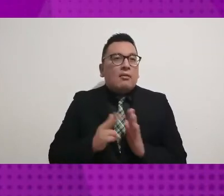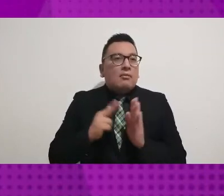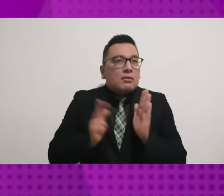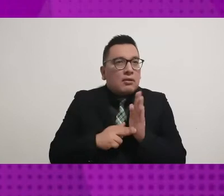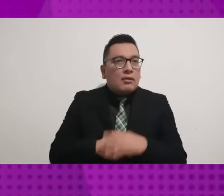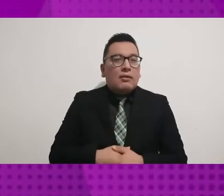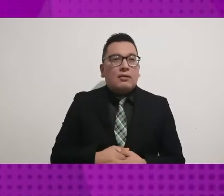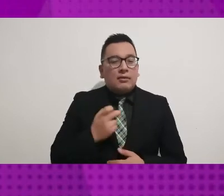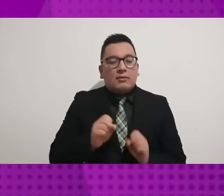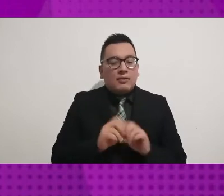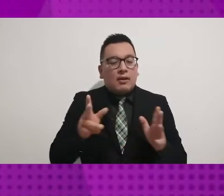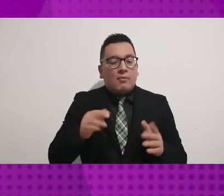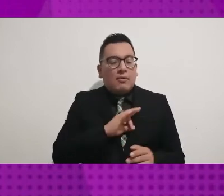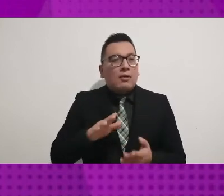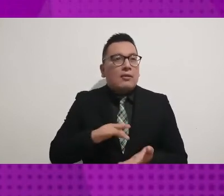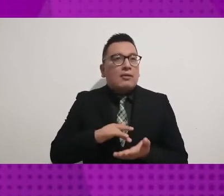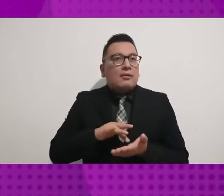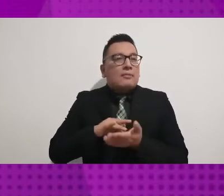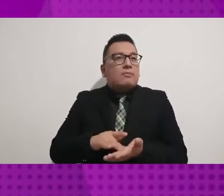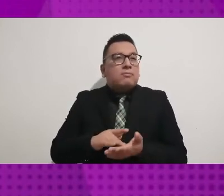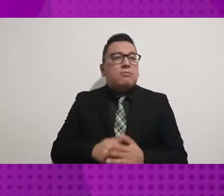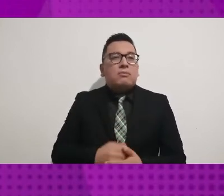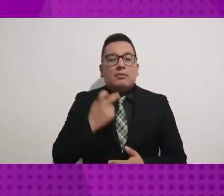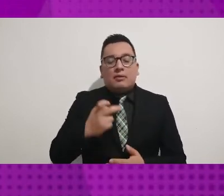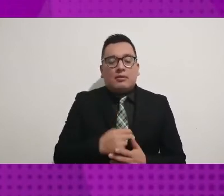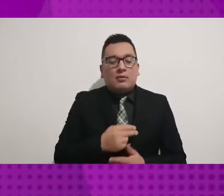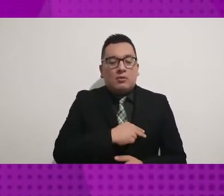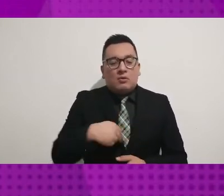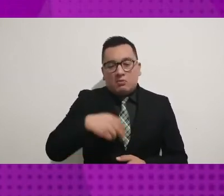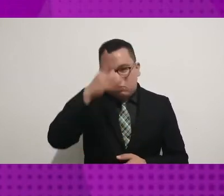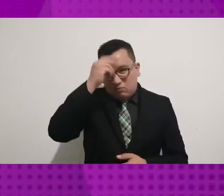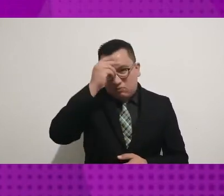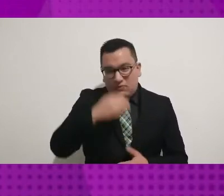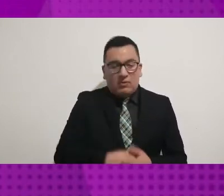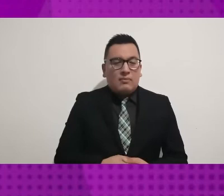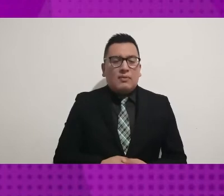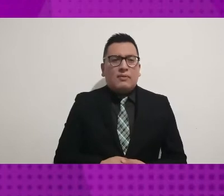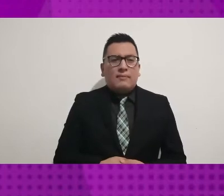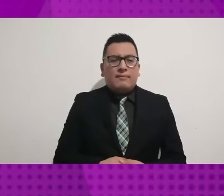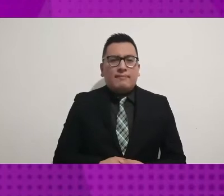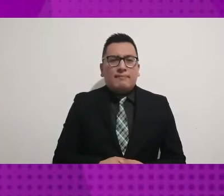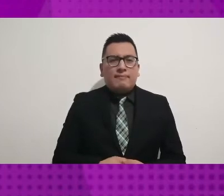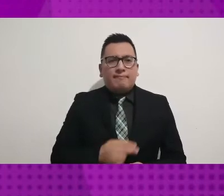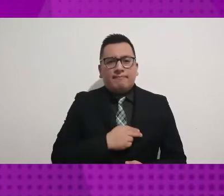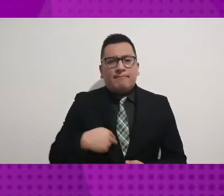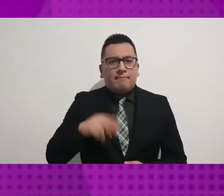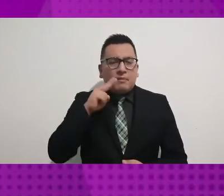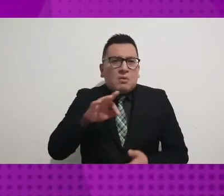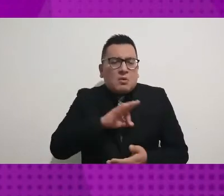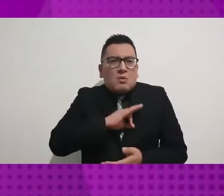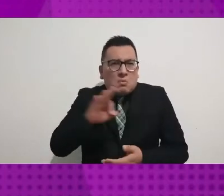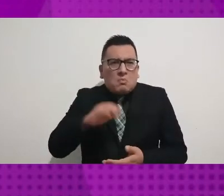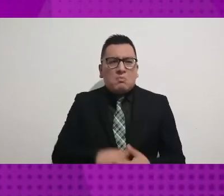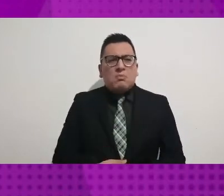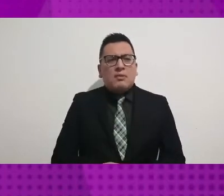mecanismo, que haya claridad en la posibilidad de participar, y en ese sentido creo que el aprendizaje ha sido mucho. Nos demostramos que